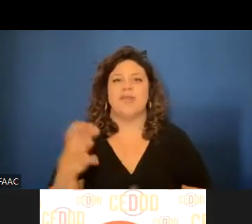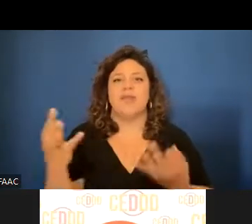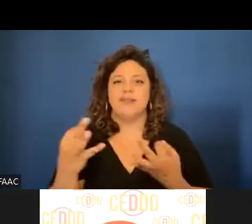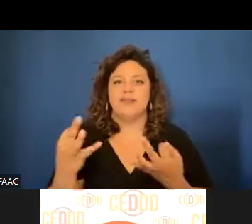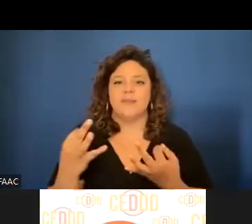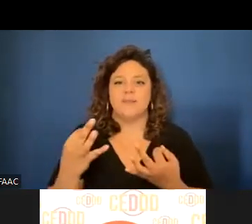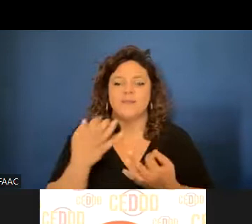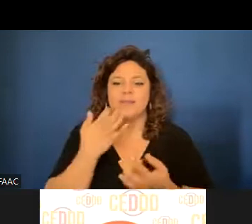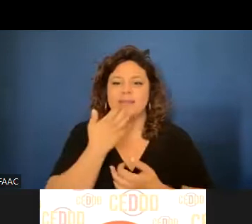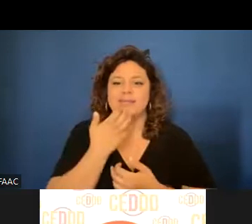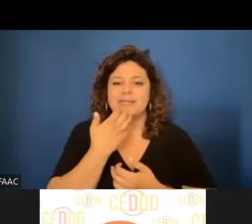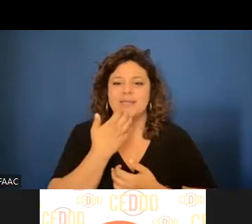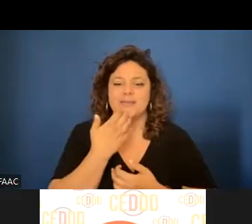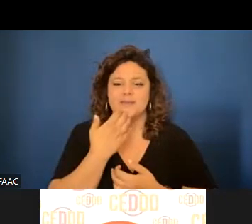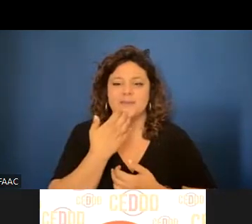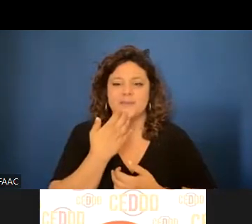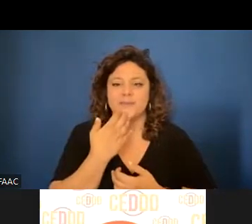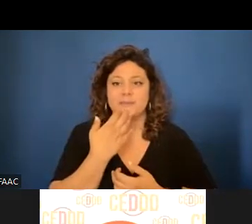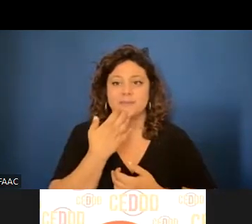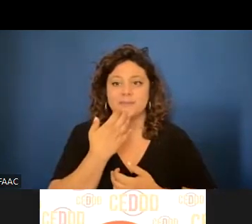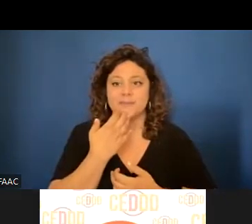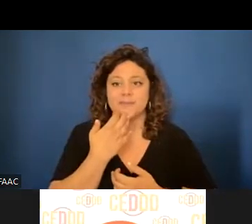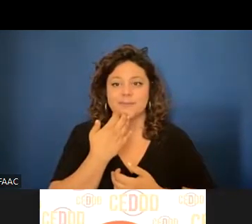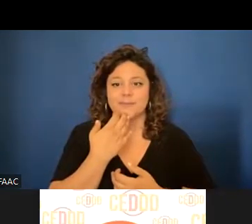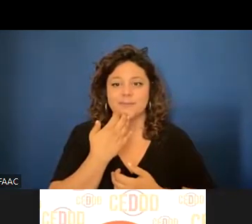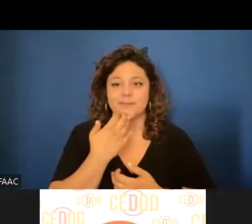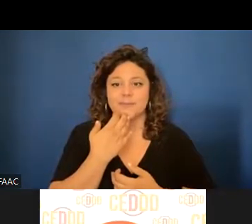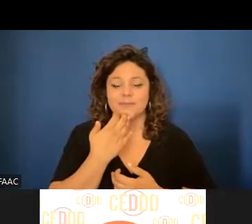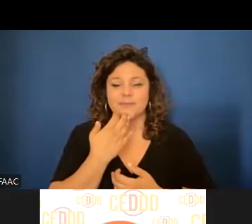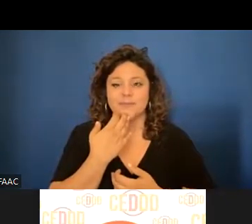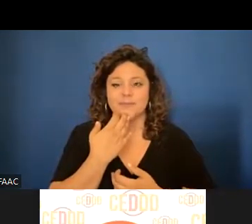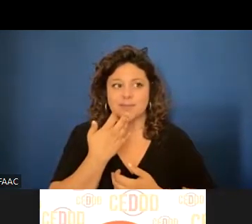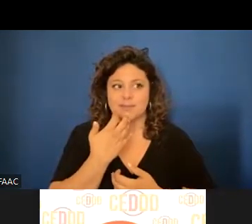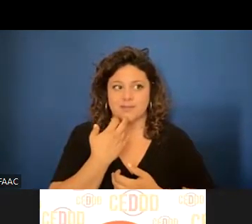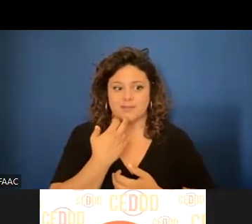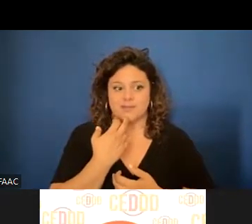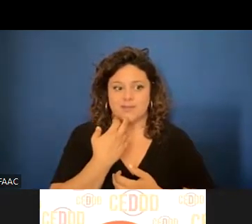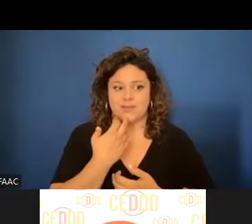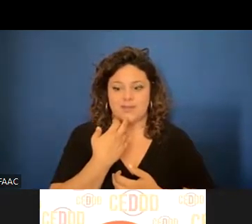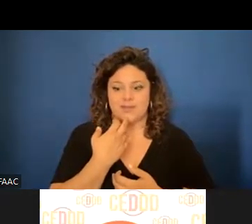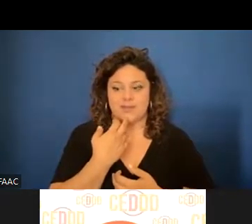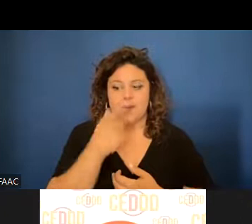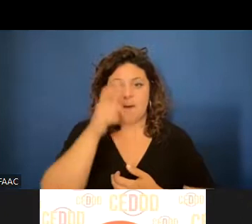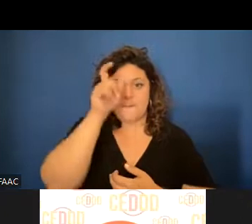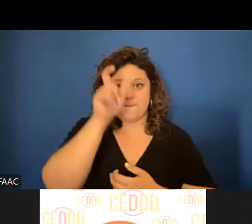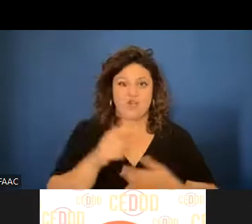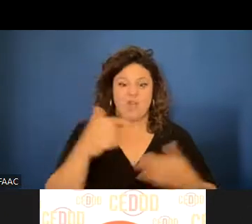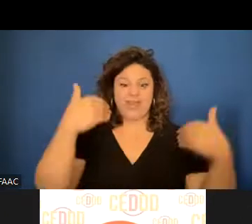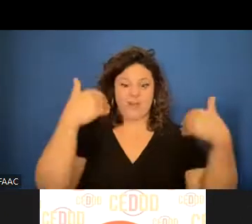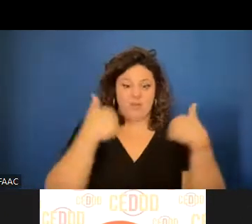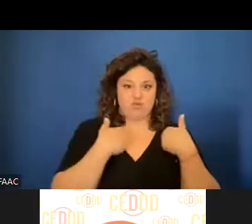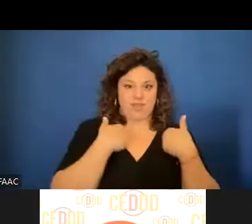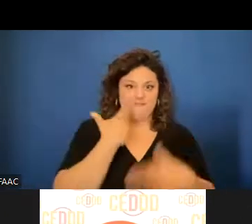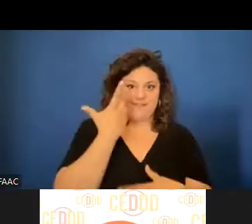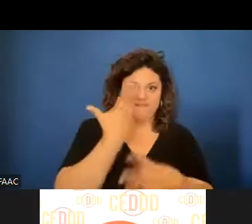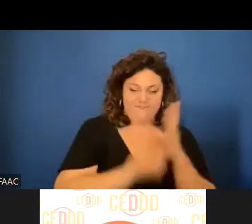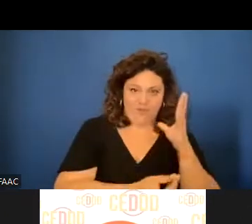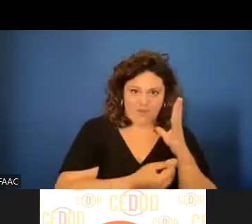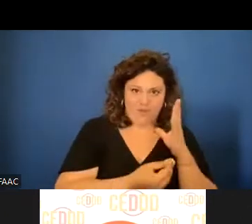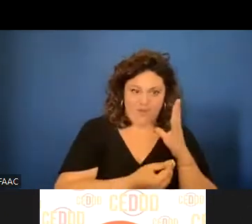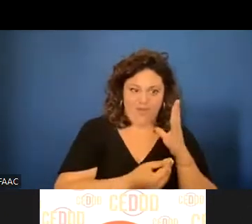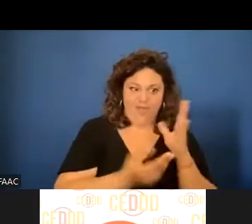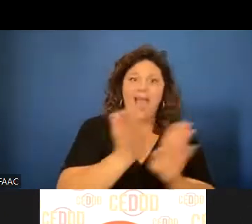incumplen. ¿Cómo podemos garantizar, cómo podemos mejorar ese impacto de este tipo de